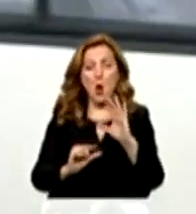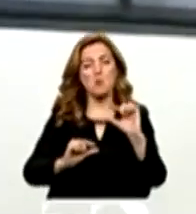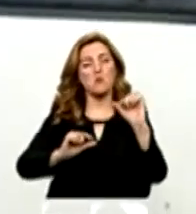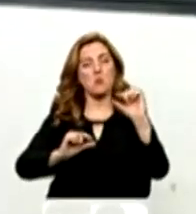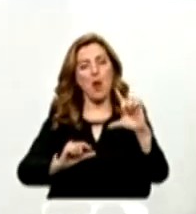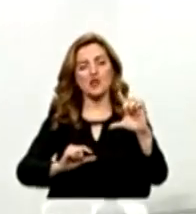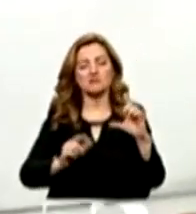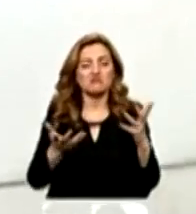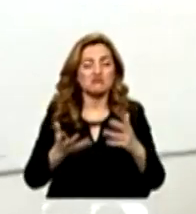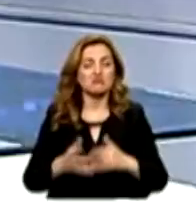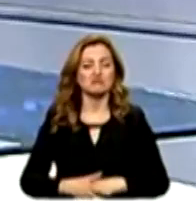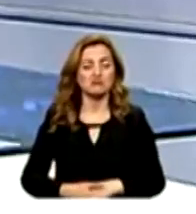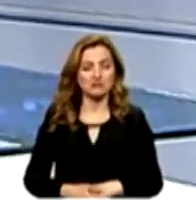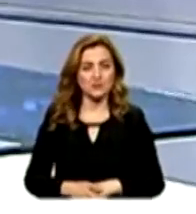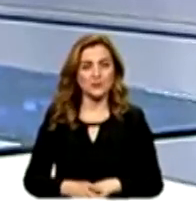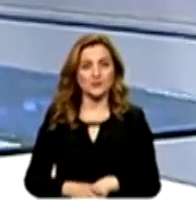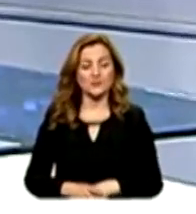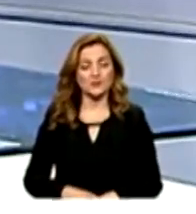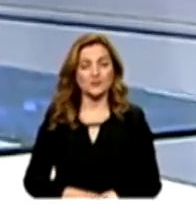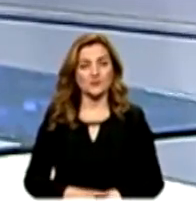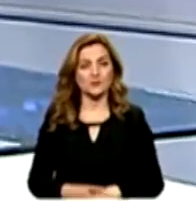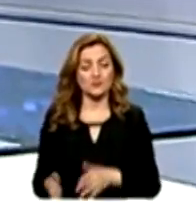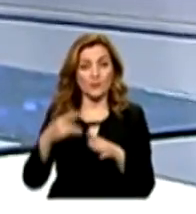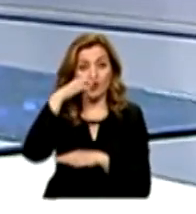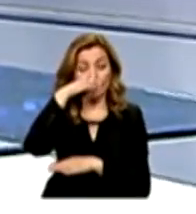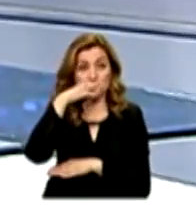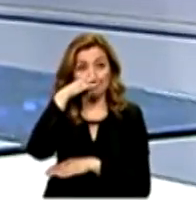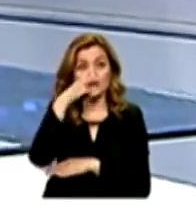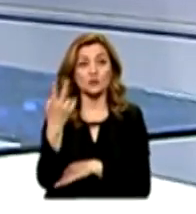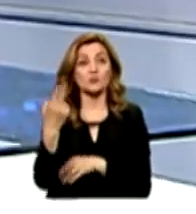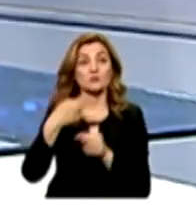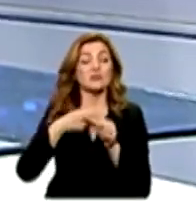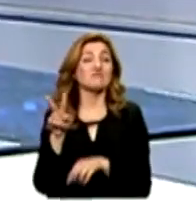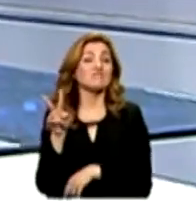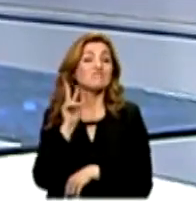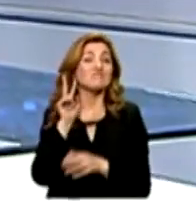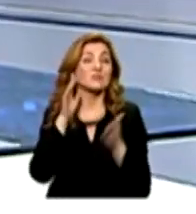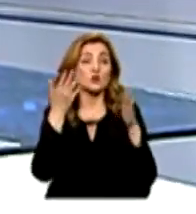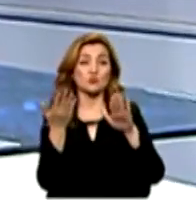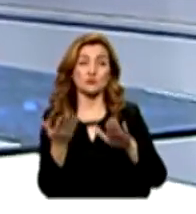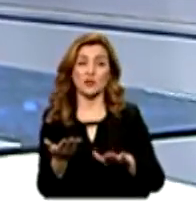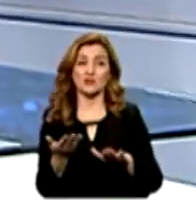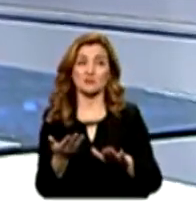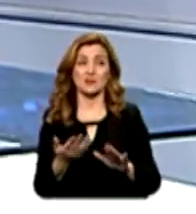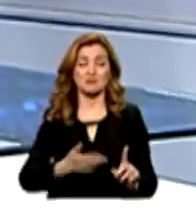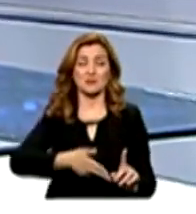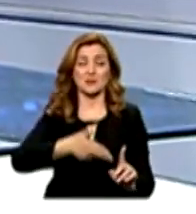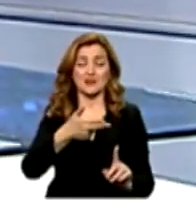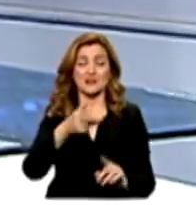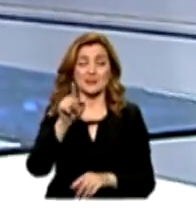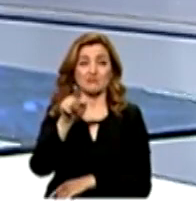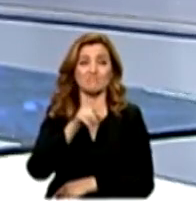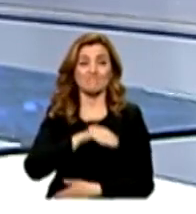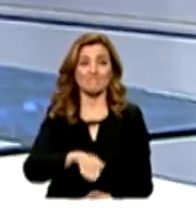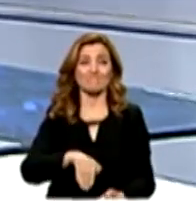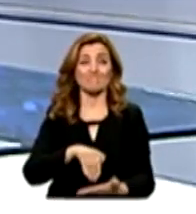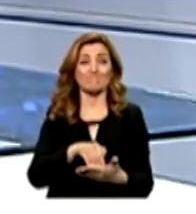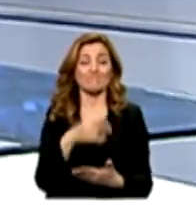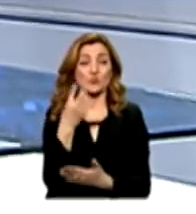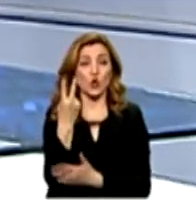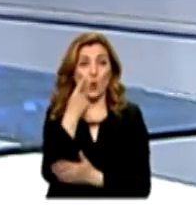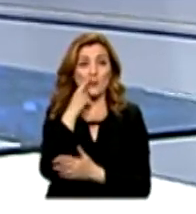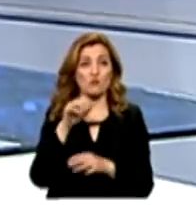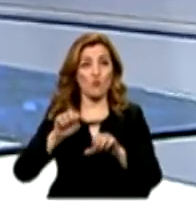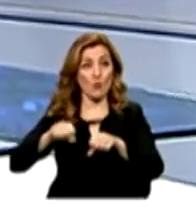Acoto, 24 horas. Un niño es parte de las 3 víctimas mortales de un asesinato en Montecristi. 2 sujetos en una